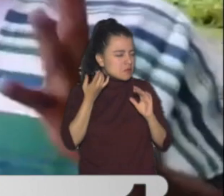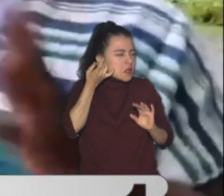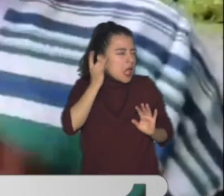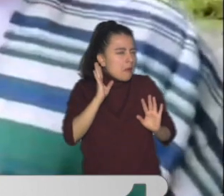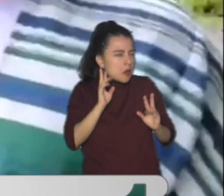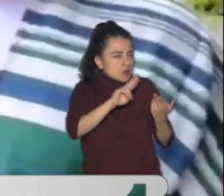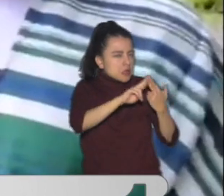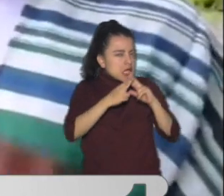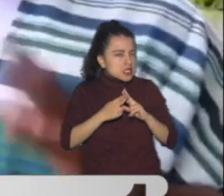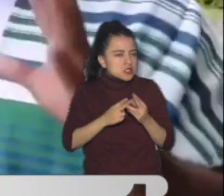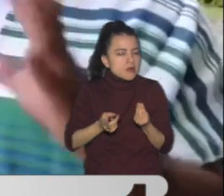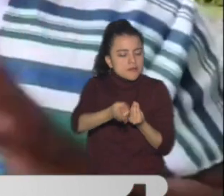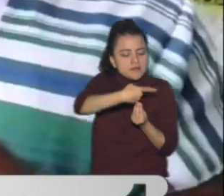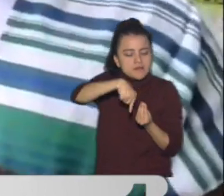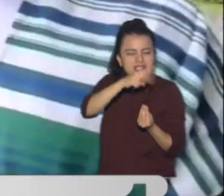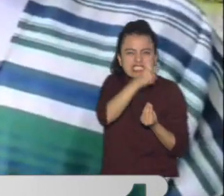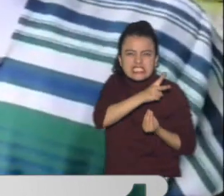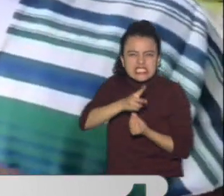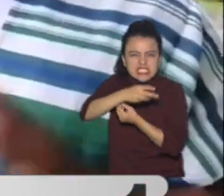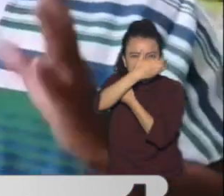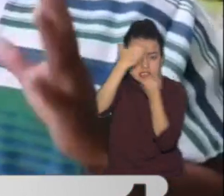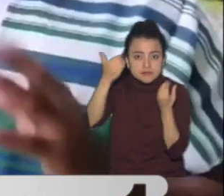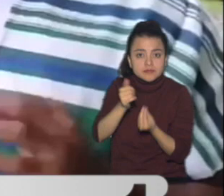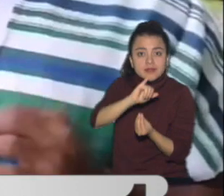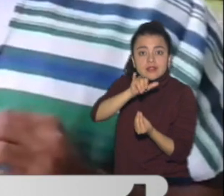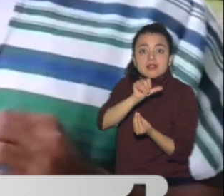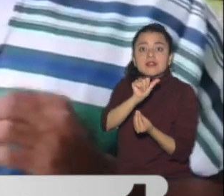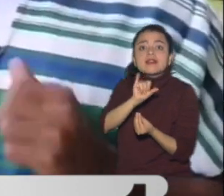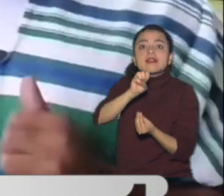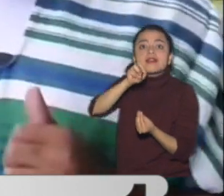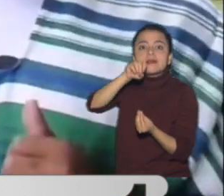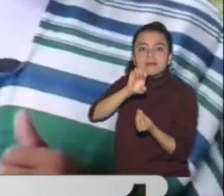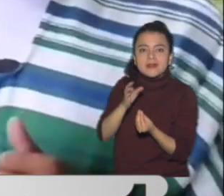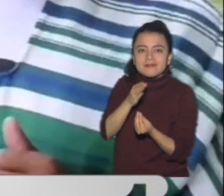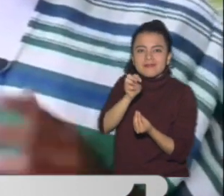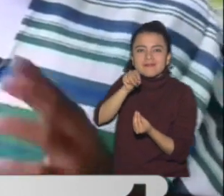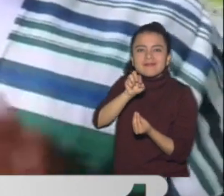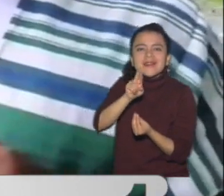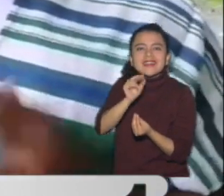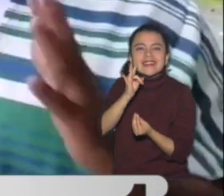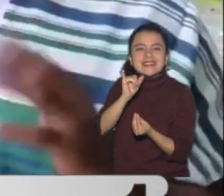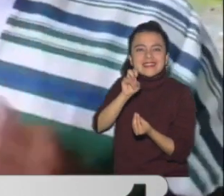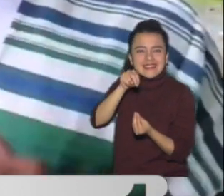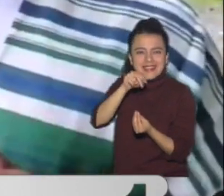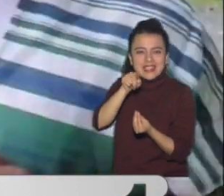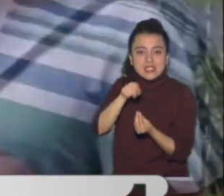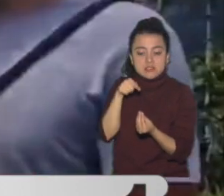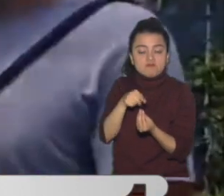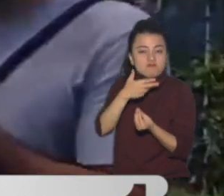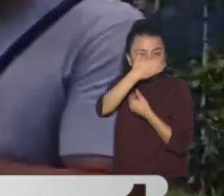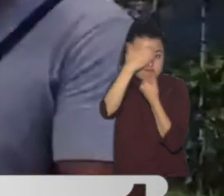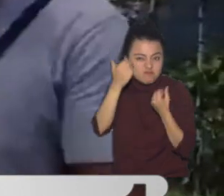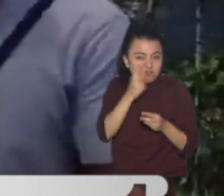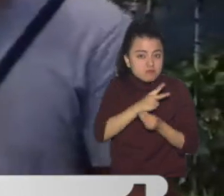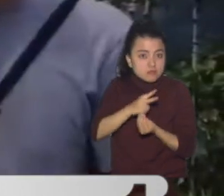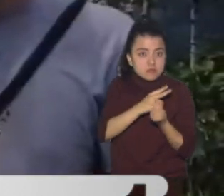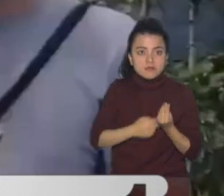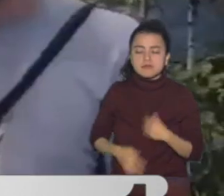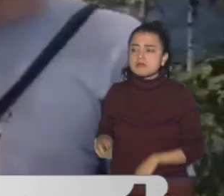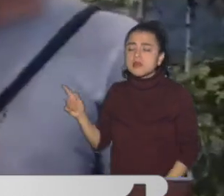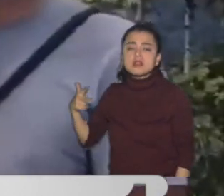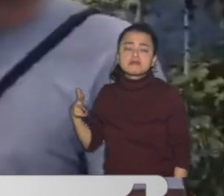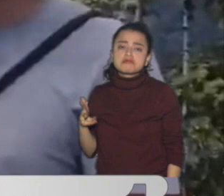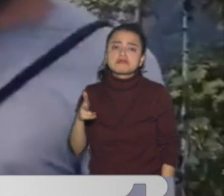El cabildante se desplazaba rumbo hacia su lugar de residencia en la zona rural del municipio de Dagua cuando fue abordado por